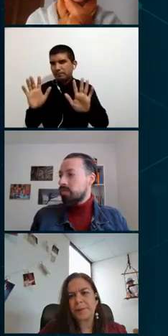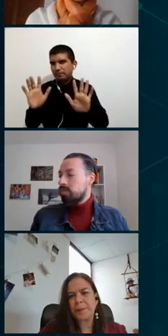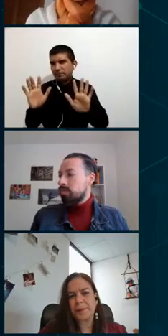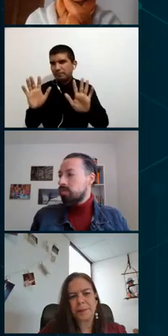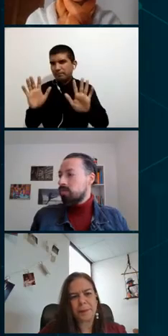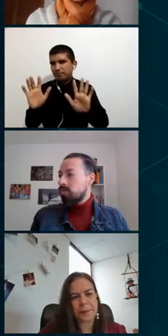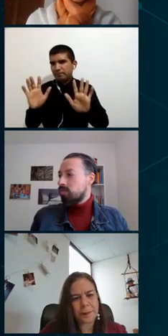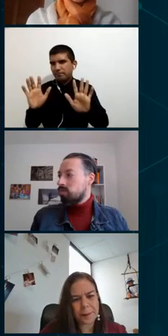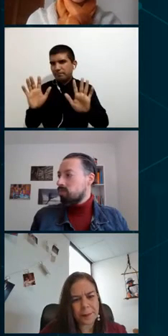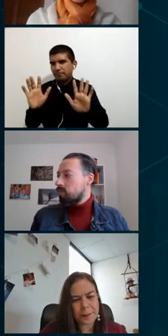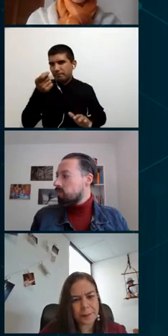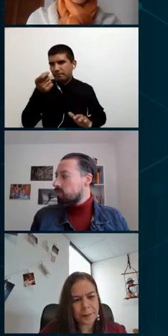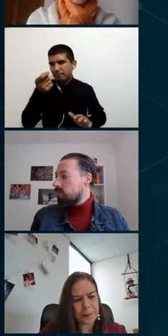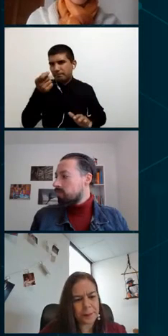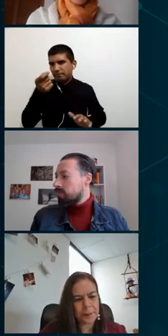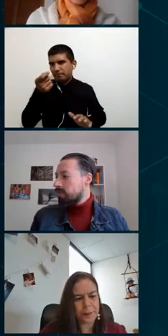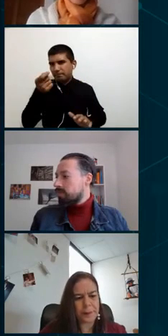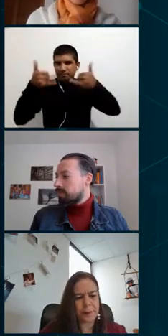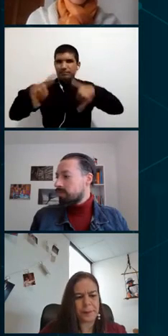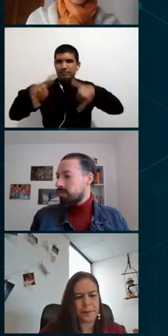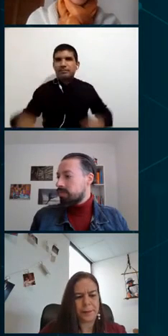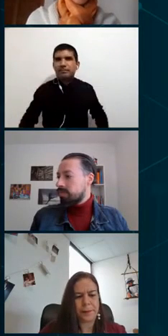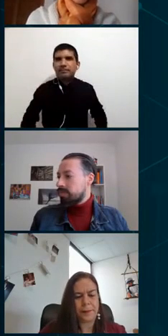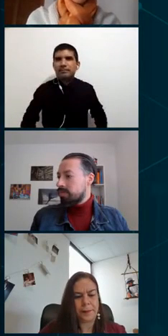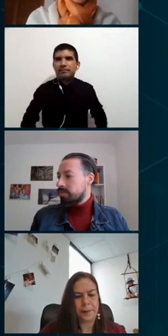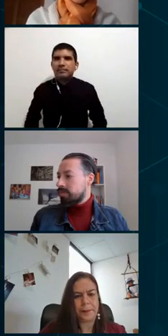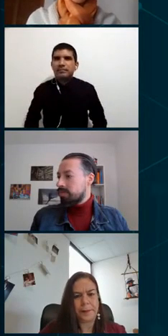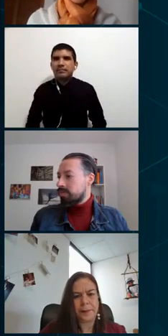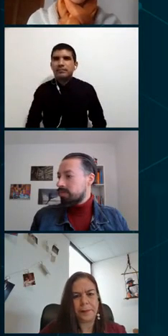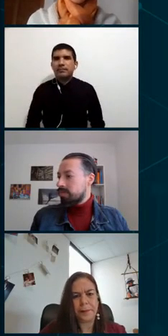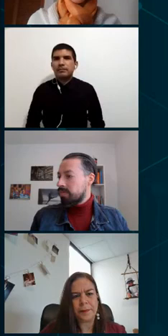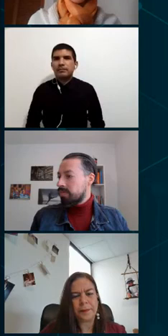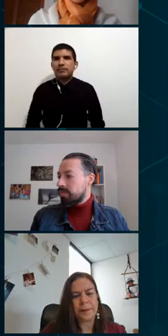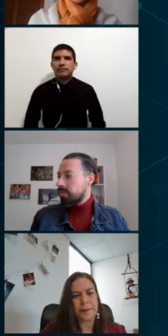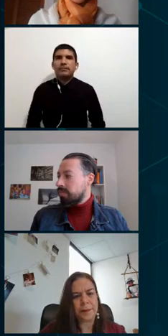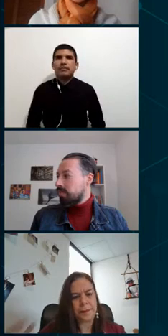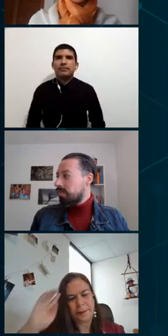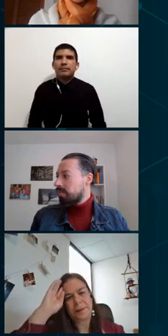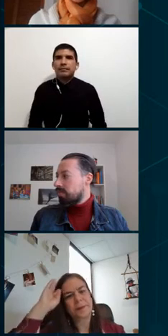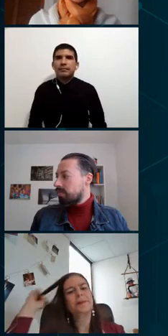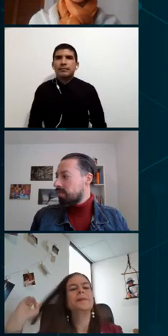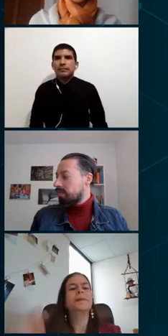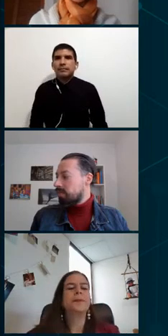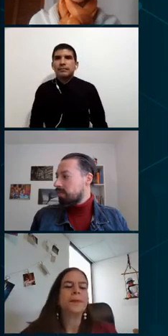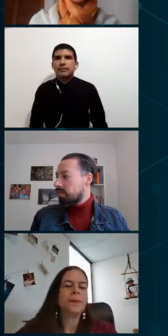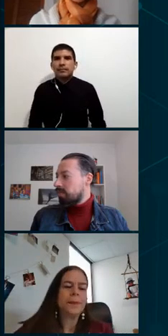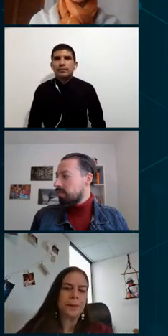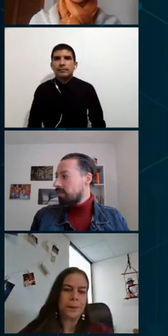De este ejercicio creativo.